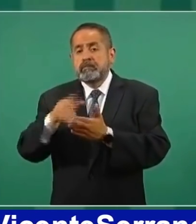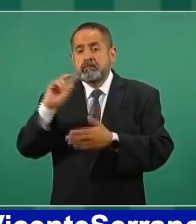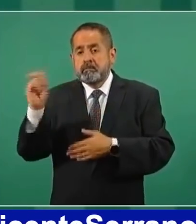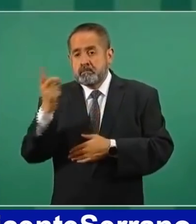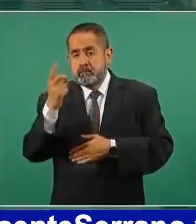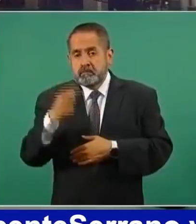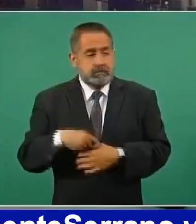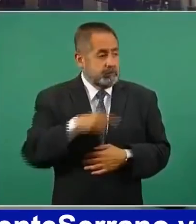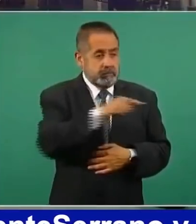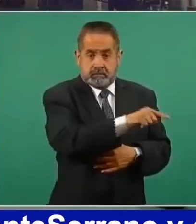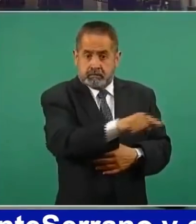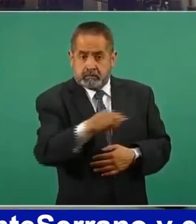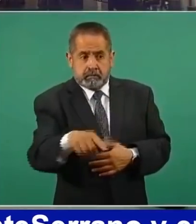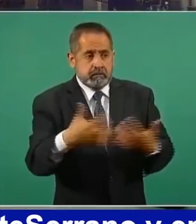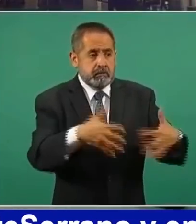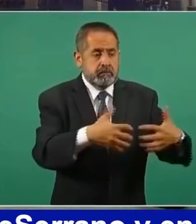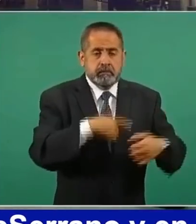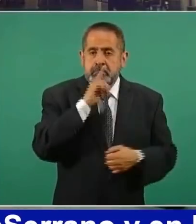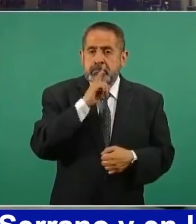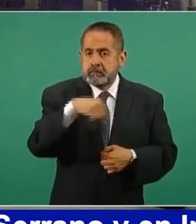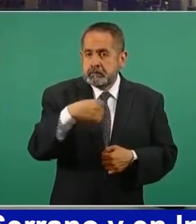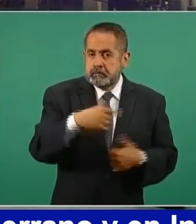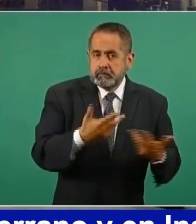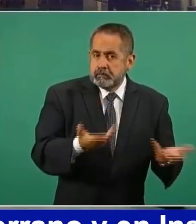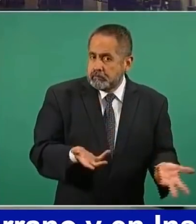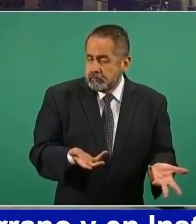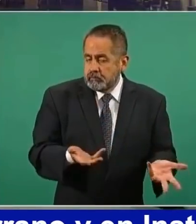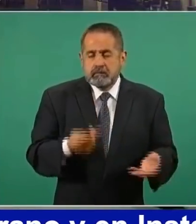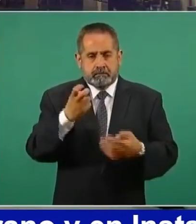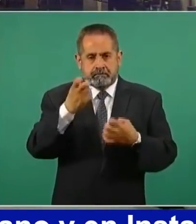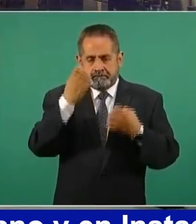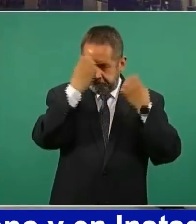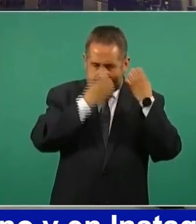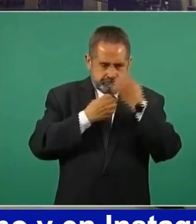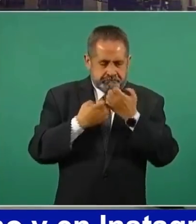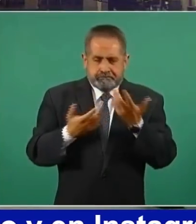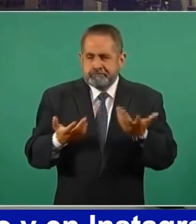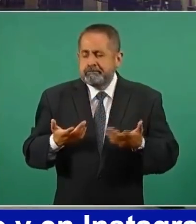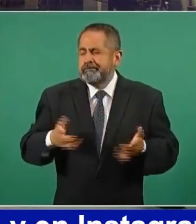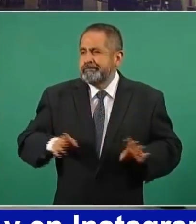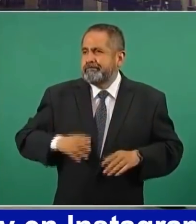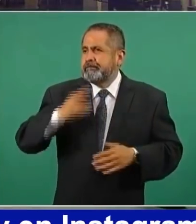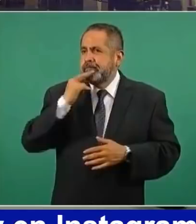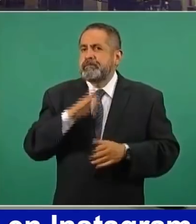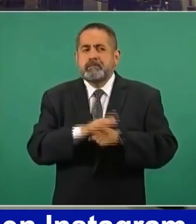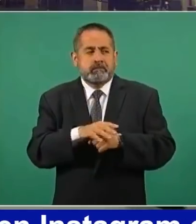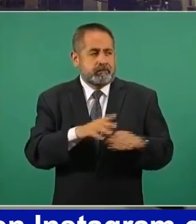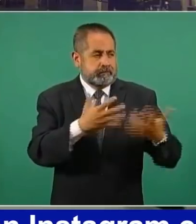Entonces, hicimos todo un análisis para ver qué convenía más,